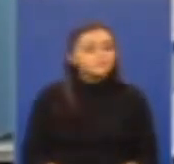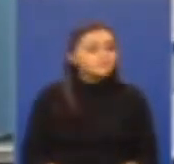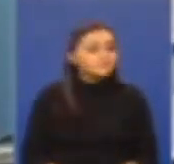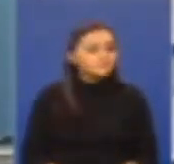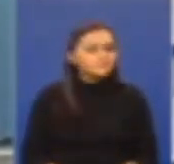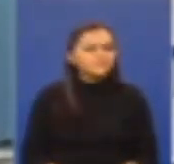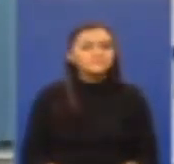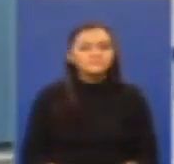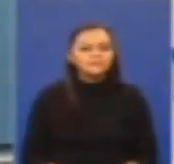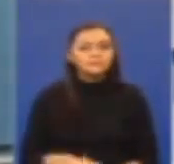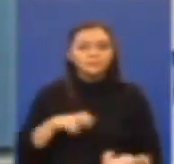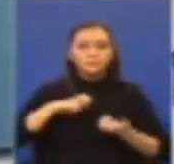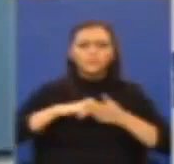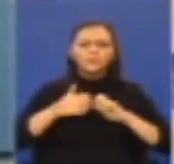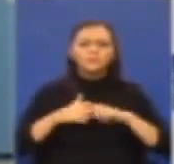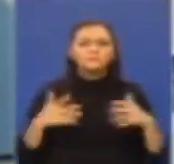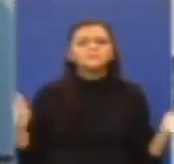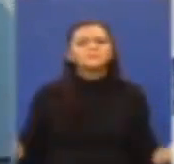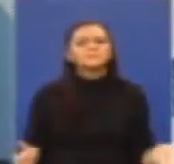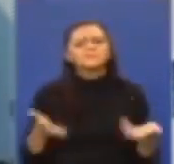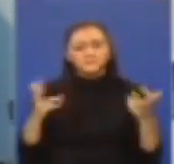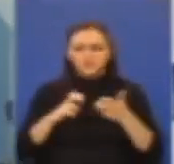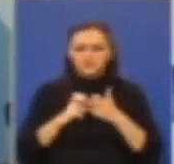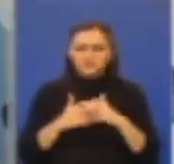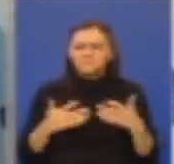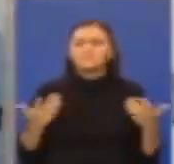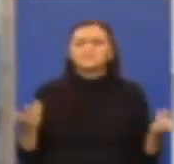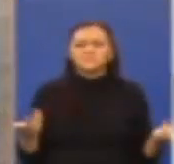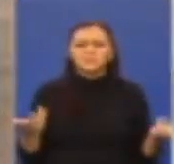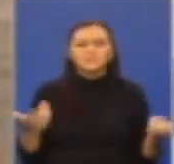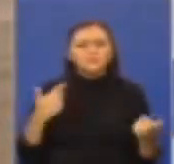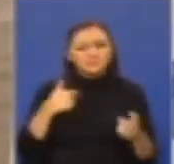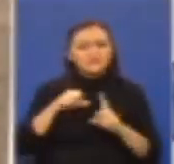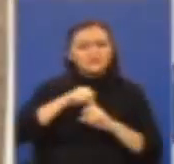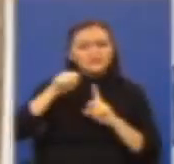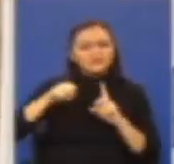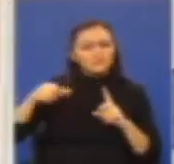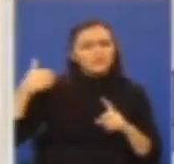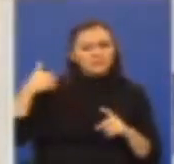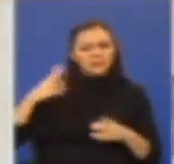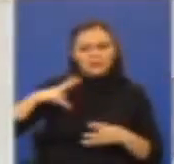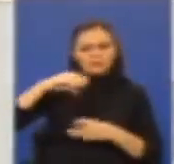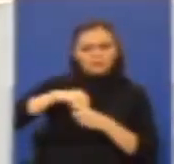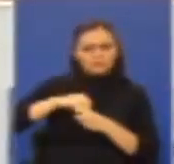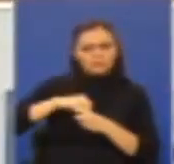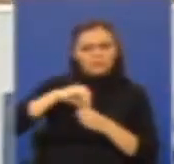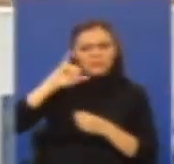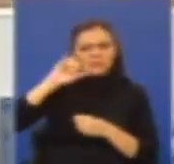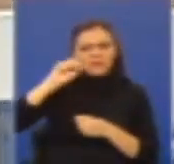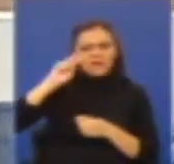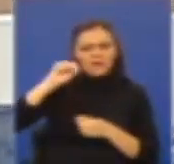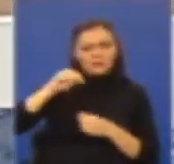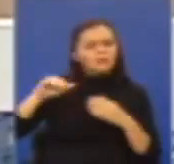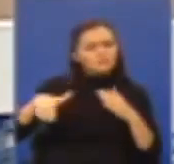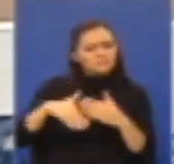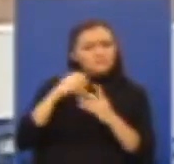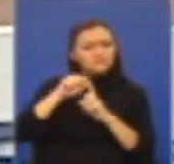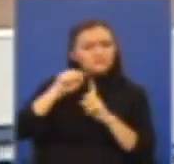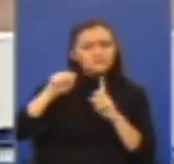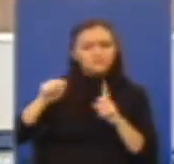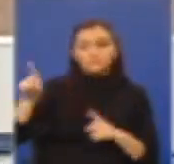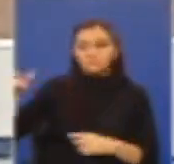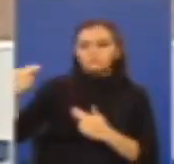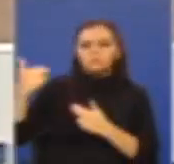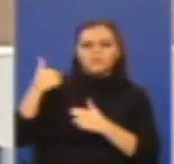central, pero se necesita un verdadero sistema de capacitación de servidores públicos que no lo tenemos. Ya doy la orden para que construya ese sistema Guillón Long,